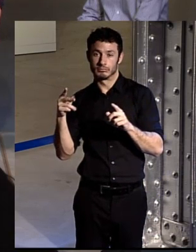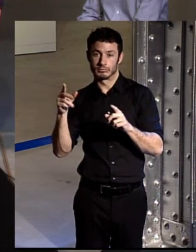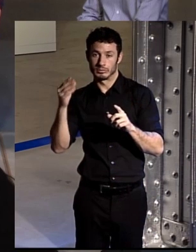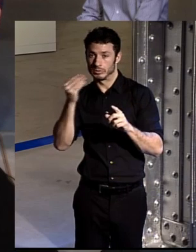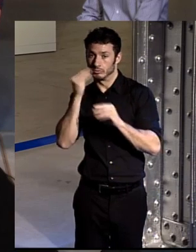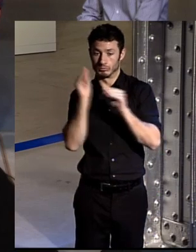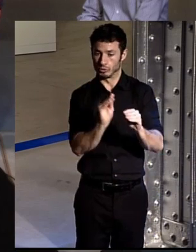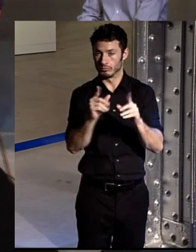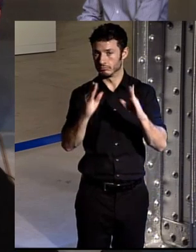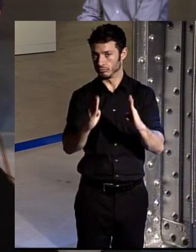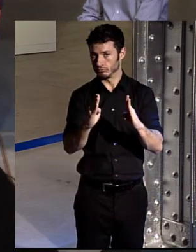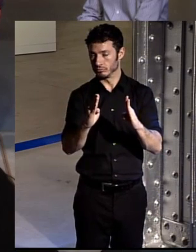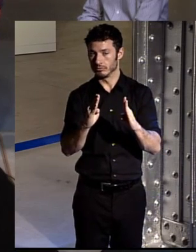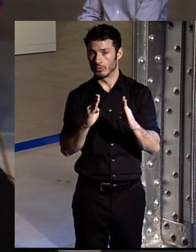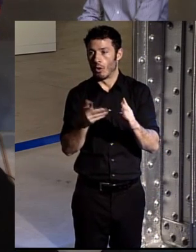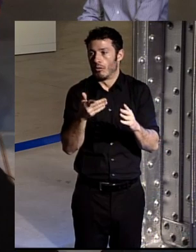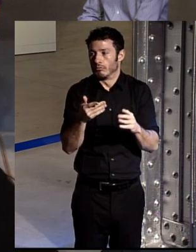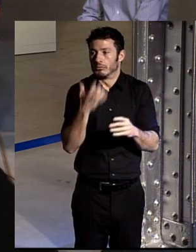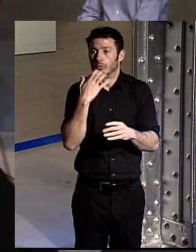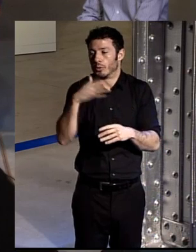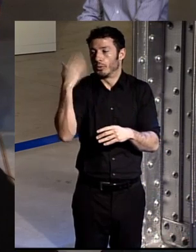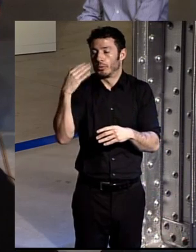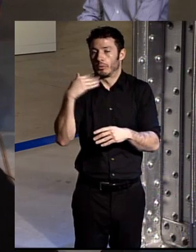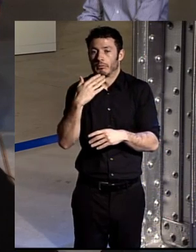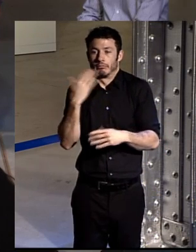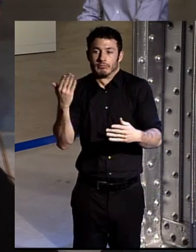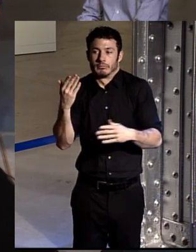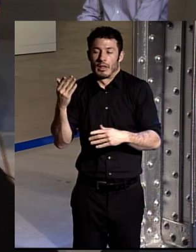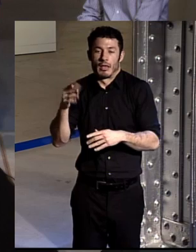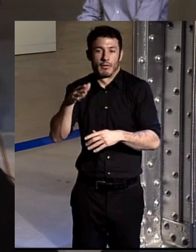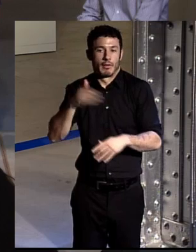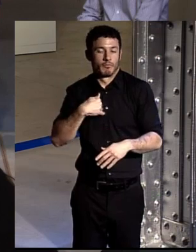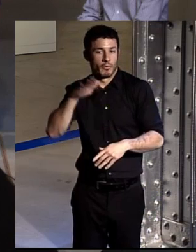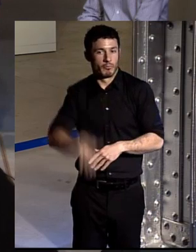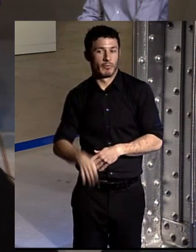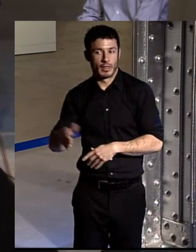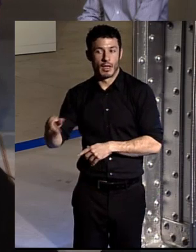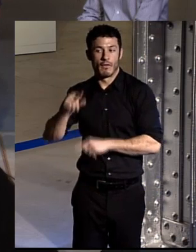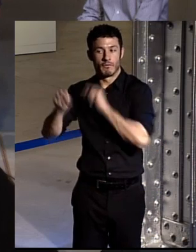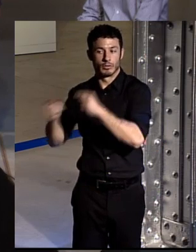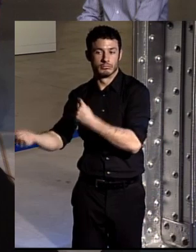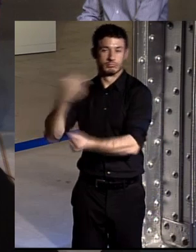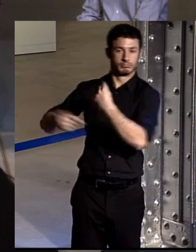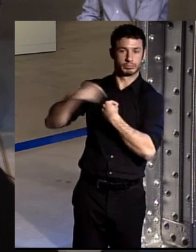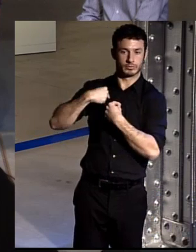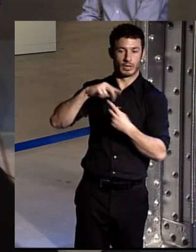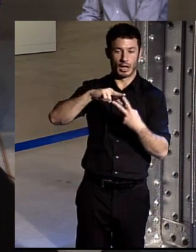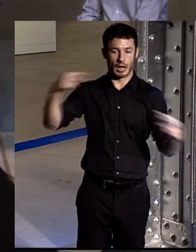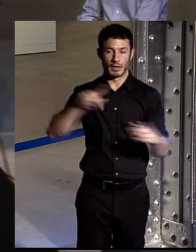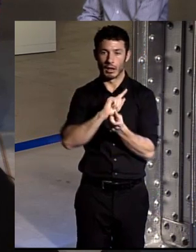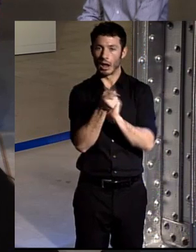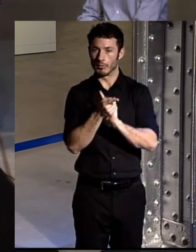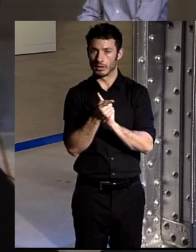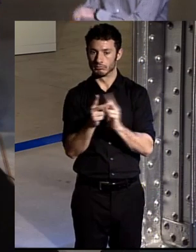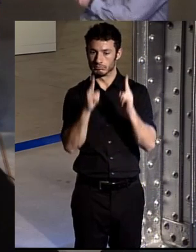días. ¿Qué significación tiene eso? O sea, ¿en algún momento hay alguno de estos retrovirus que se puede volver a activar o simplemente o